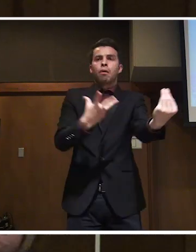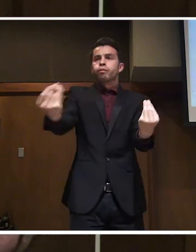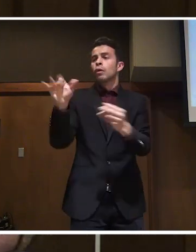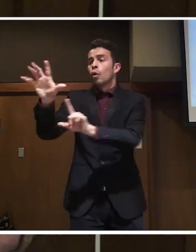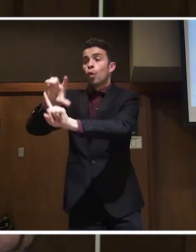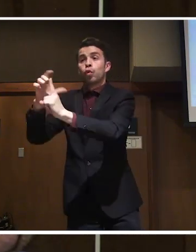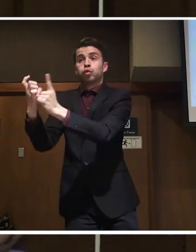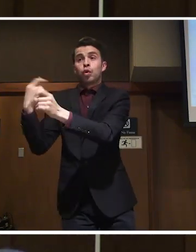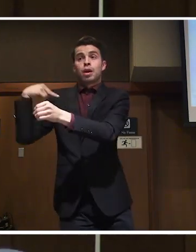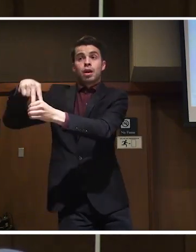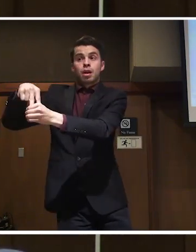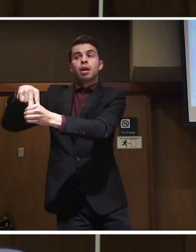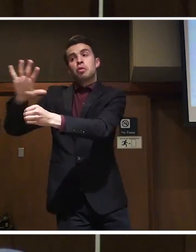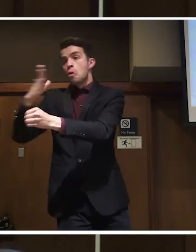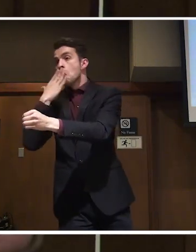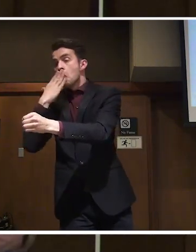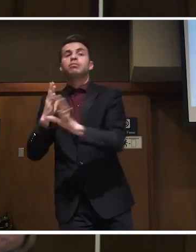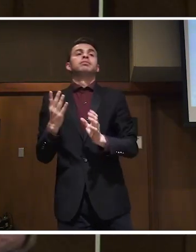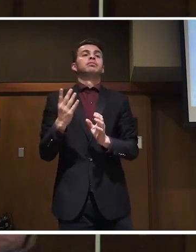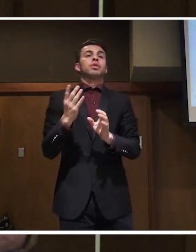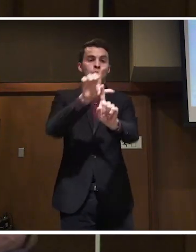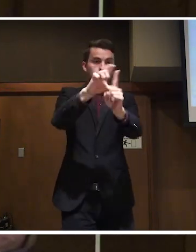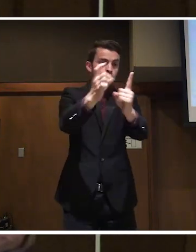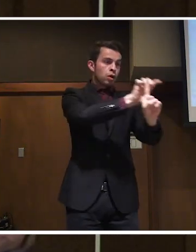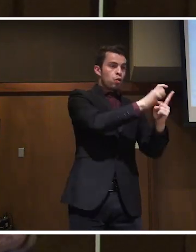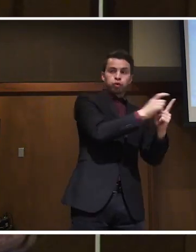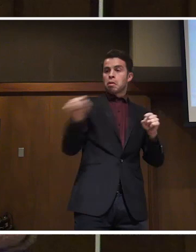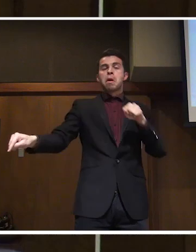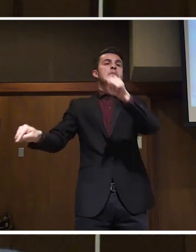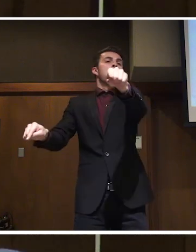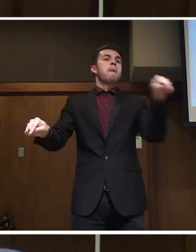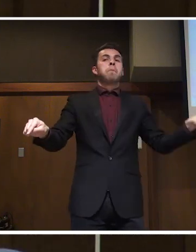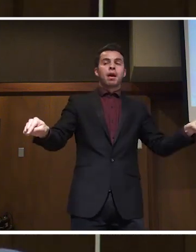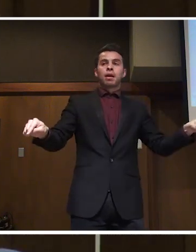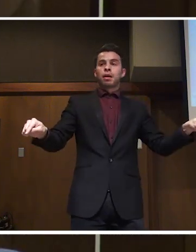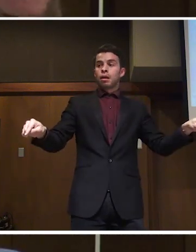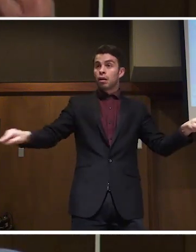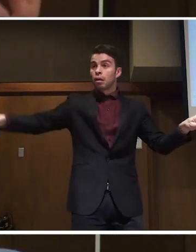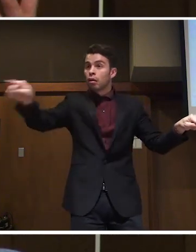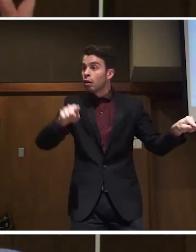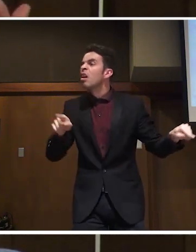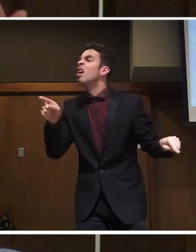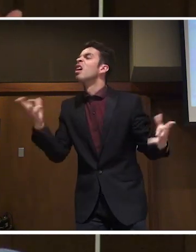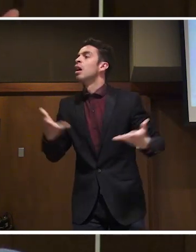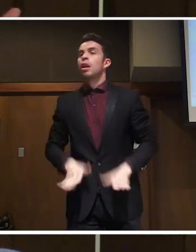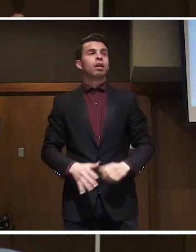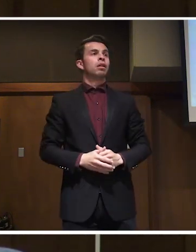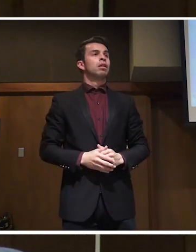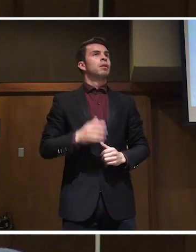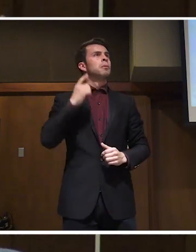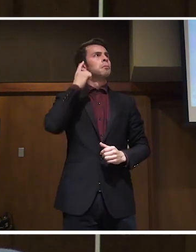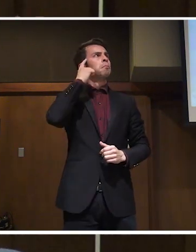indígenas, y crearon también regiones muy distintas en las que la sensación de pertenecer a una unidad